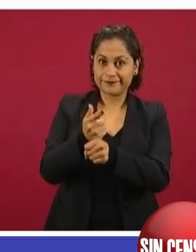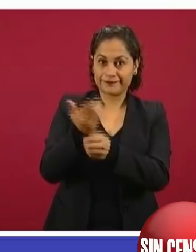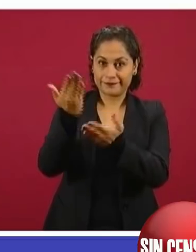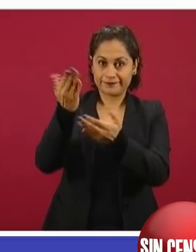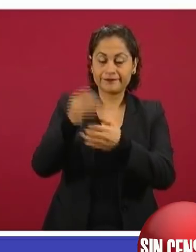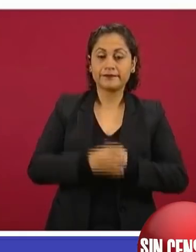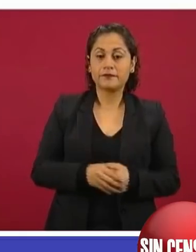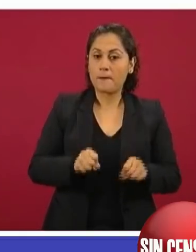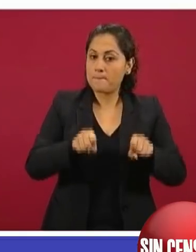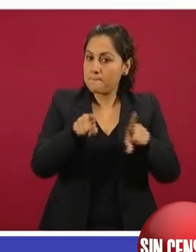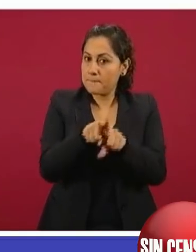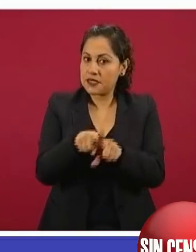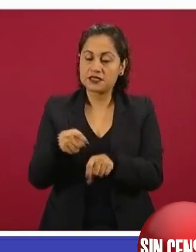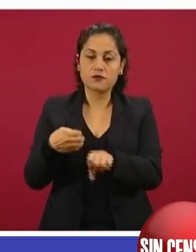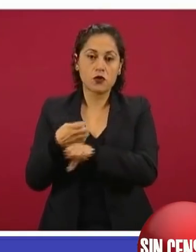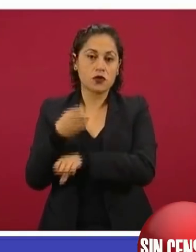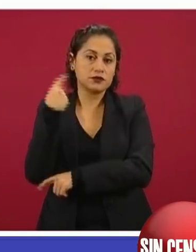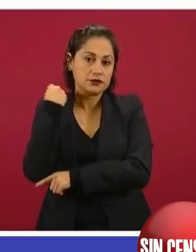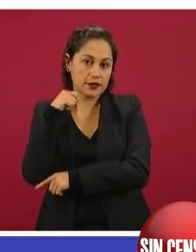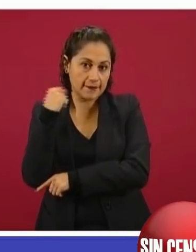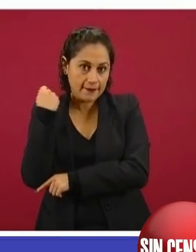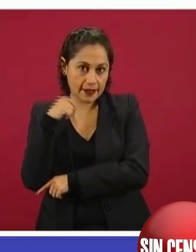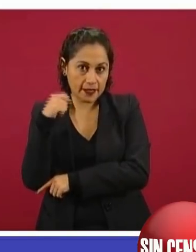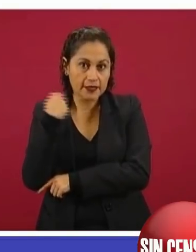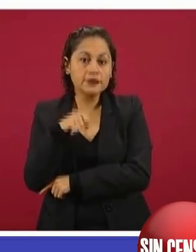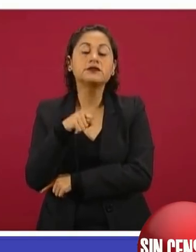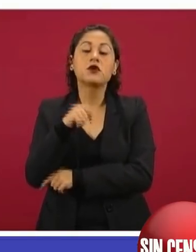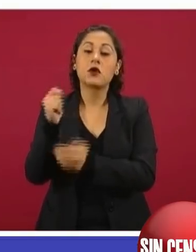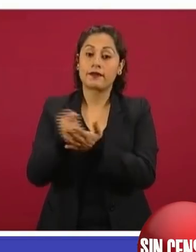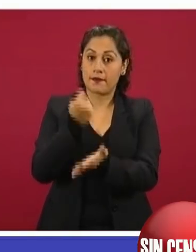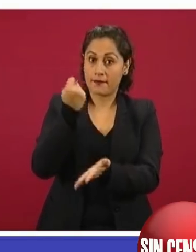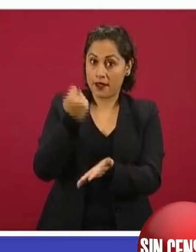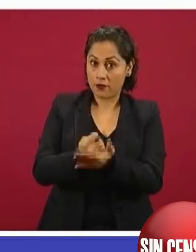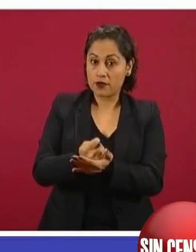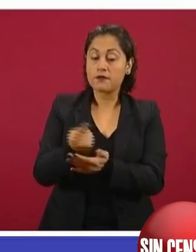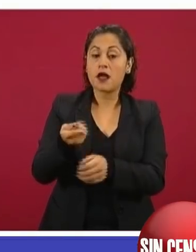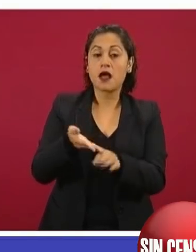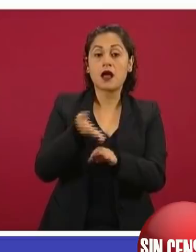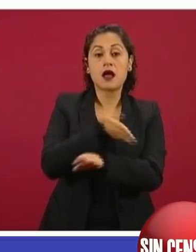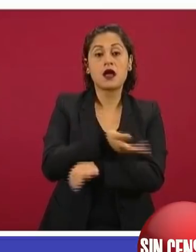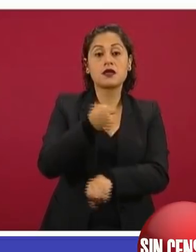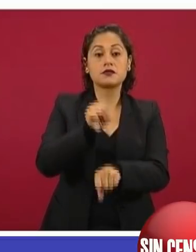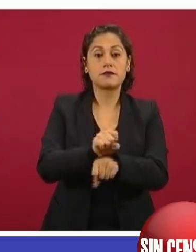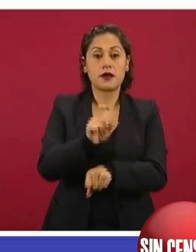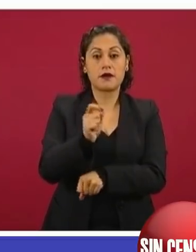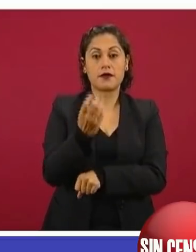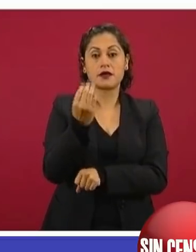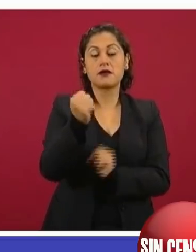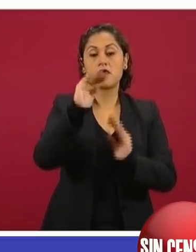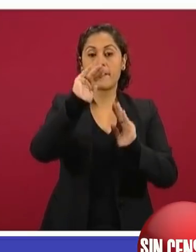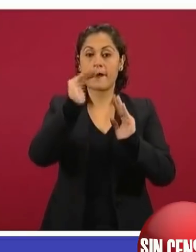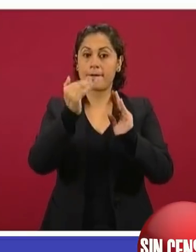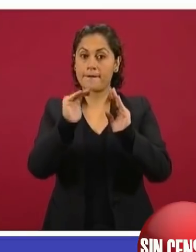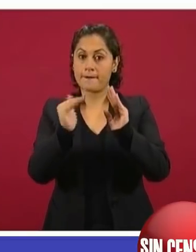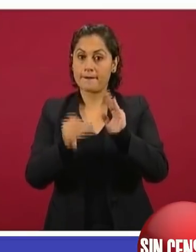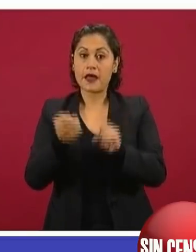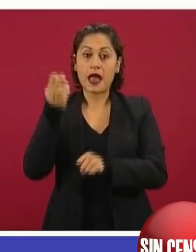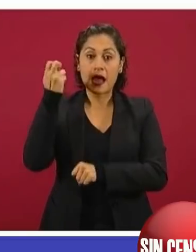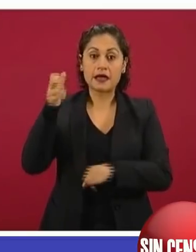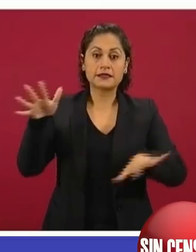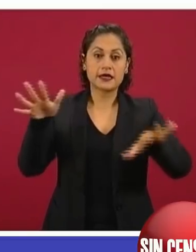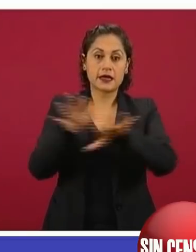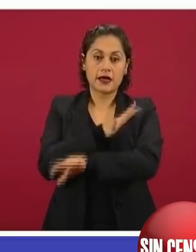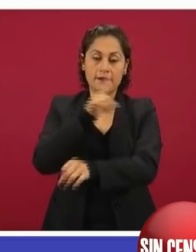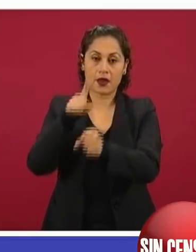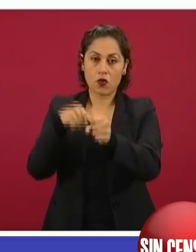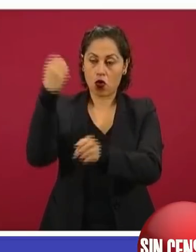en Tabasco y también en Tamaulipas, desde la semana 29 en descenso, segundo estado que pasó de naranja a